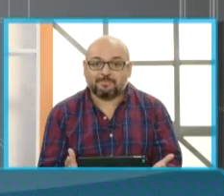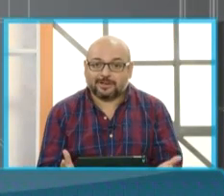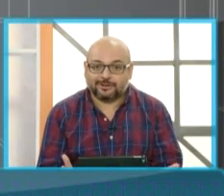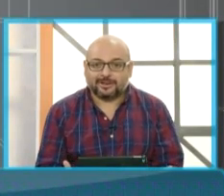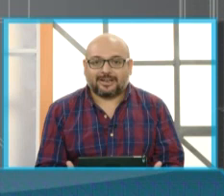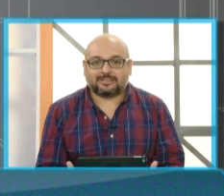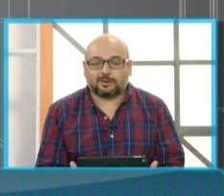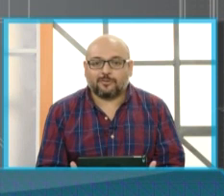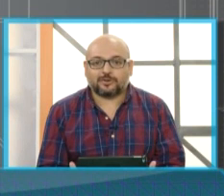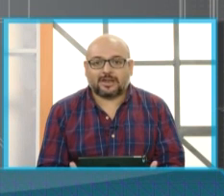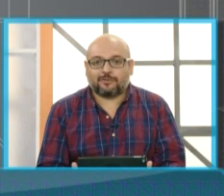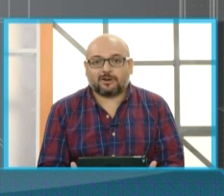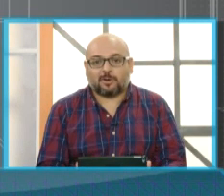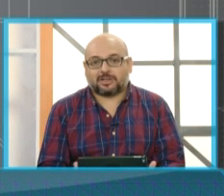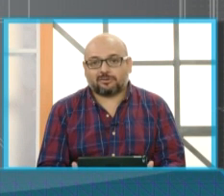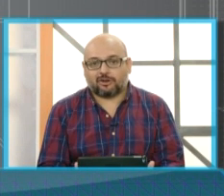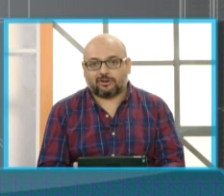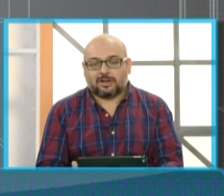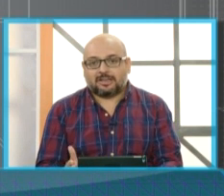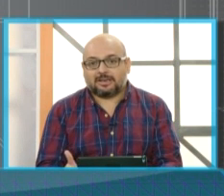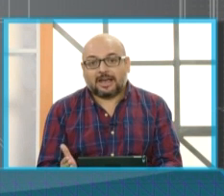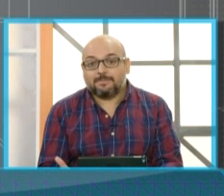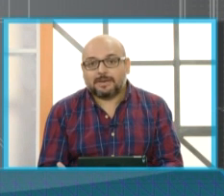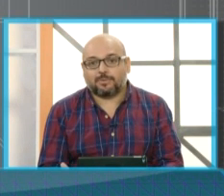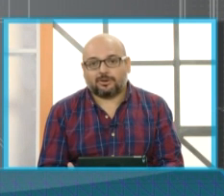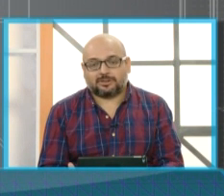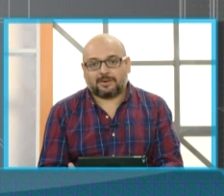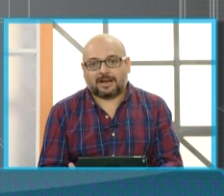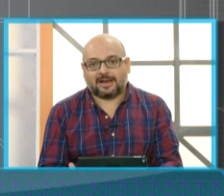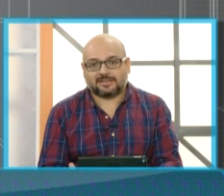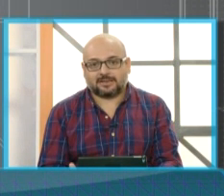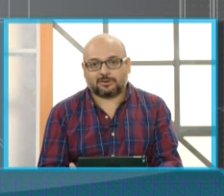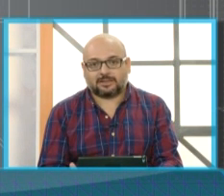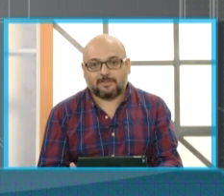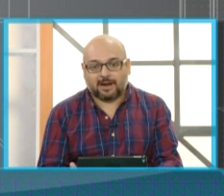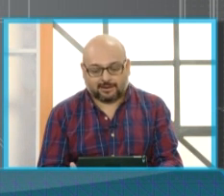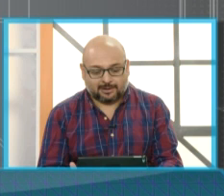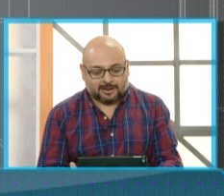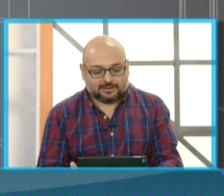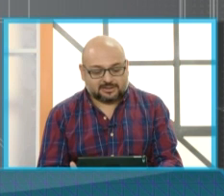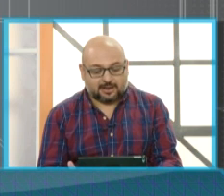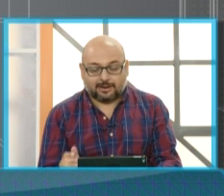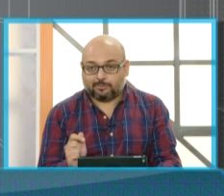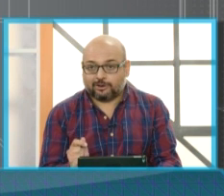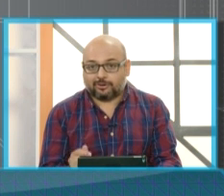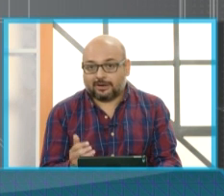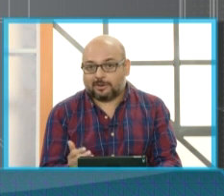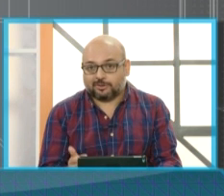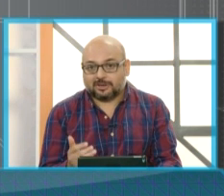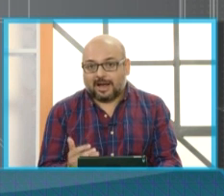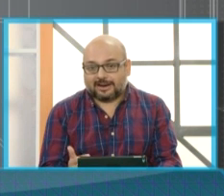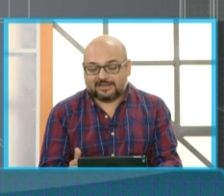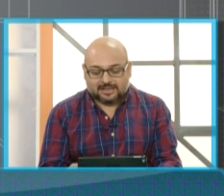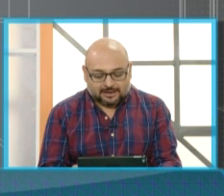medalla, pero este triunfo ya fue como obtener un oro. Y él mismo daba las gracias con esta imagen. Decía, bueno, ahí lo